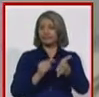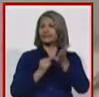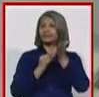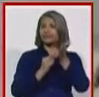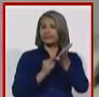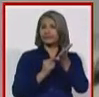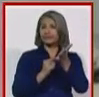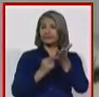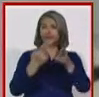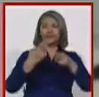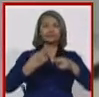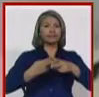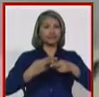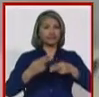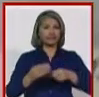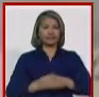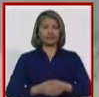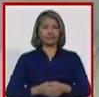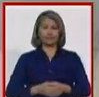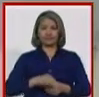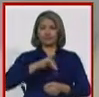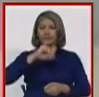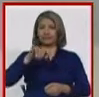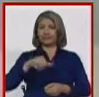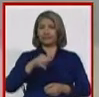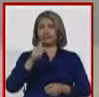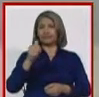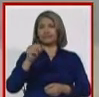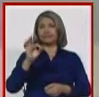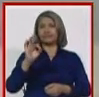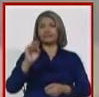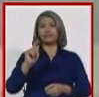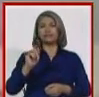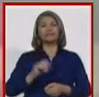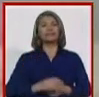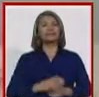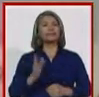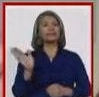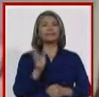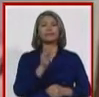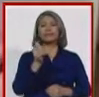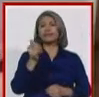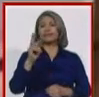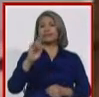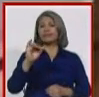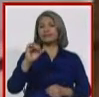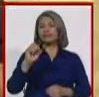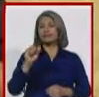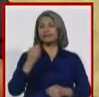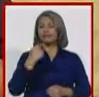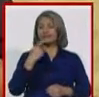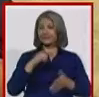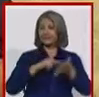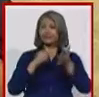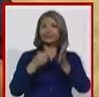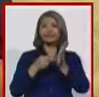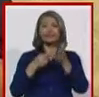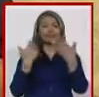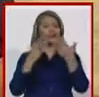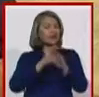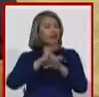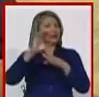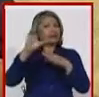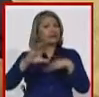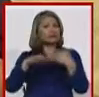presentó estaban al nombre del señor hafed arias becerra y en virtud de ello entonces se